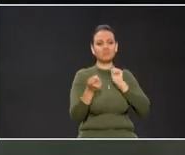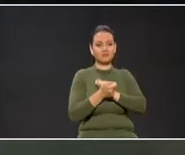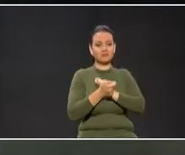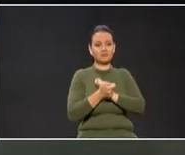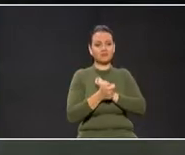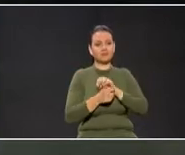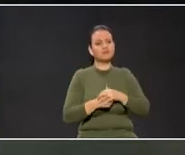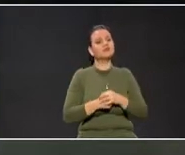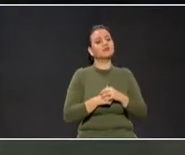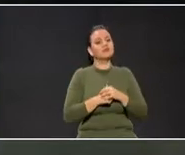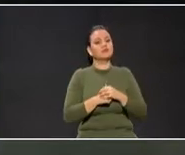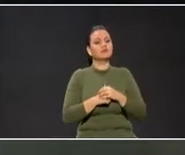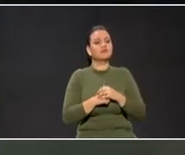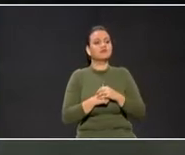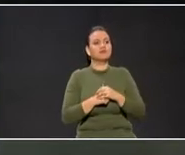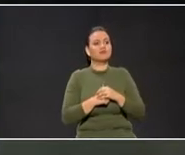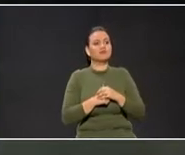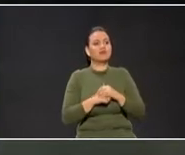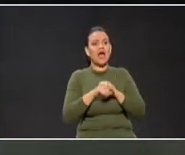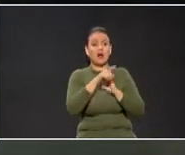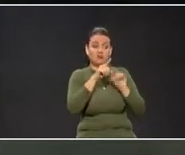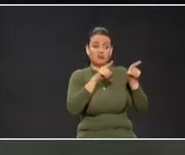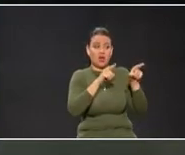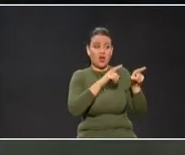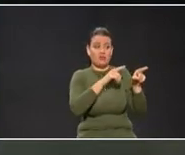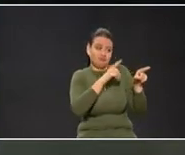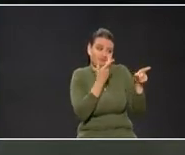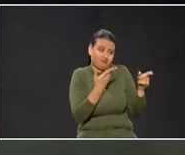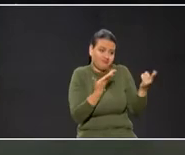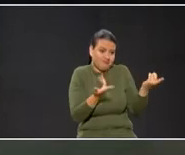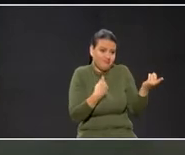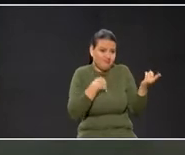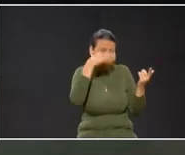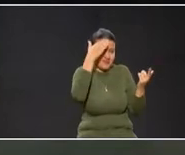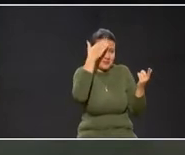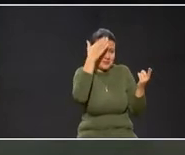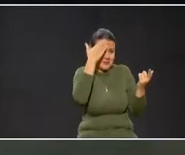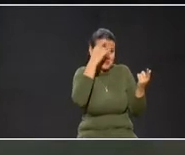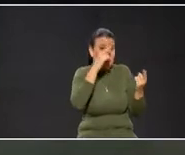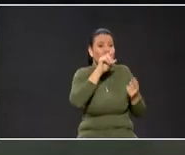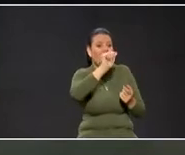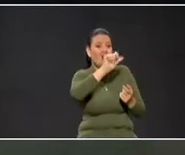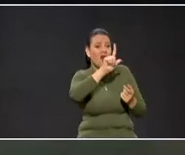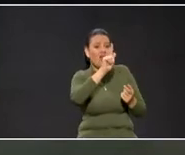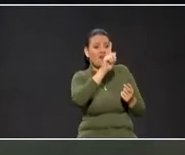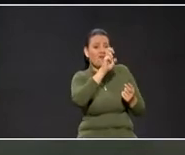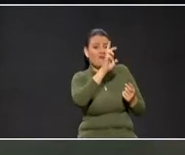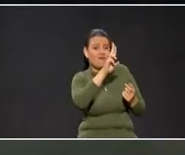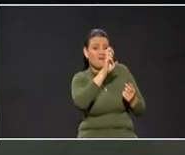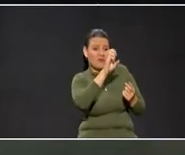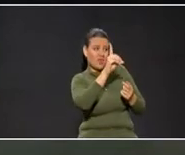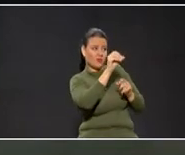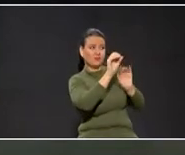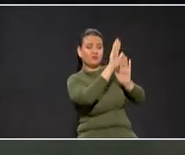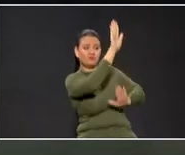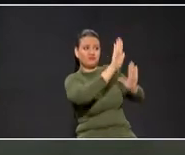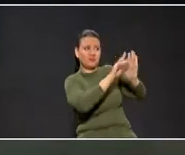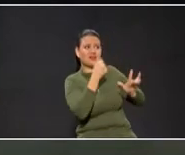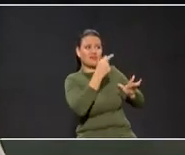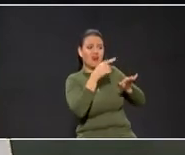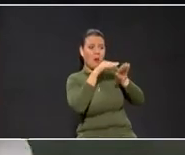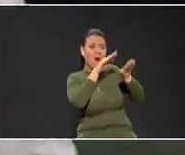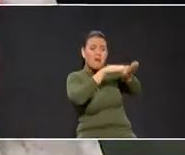el doctor alfredo ramos hasta acá no ha habido en la movilidad que se necesita no ha habido una ciudad